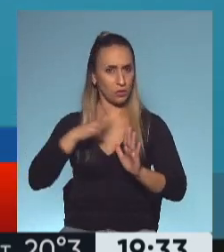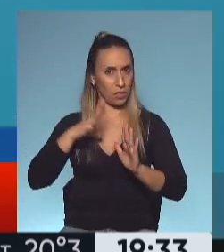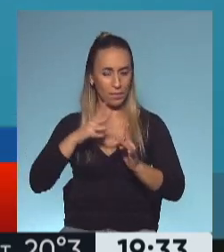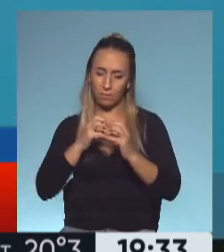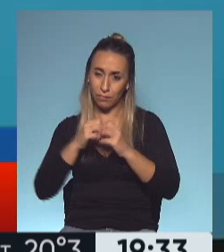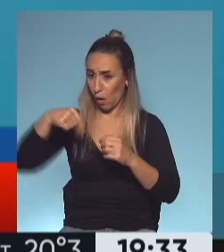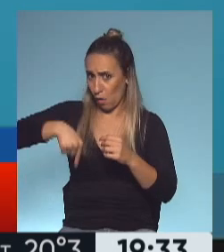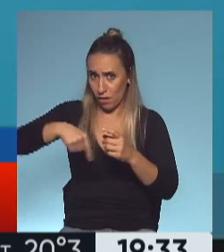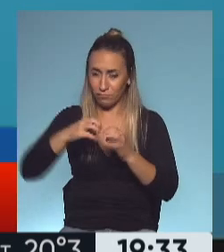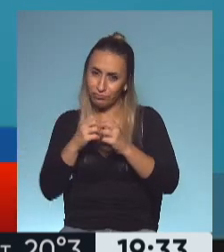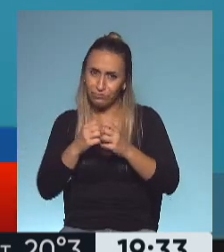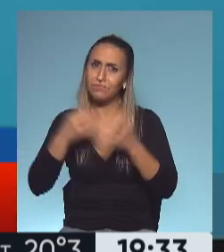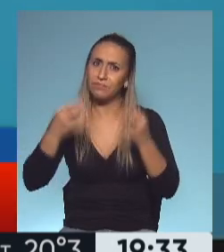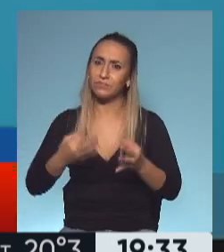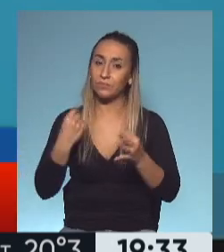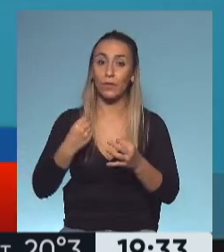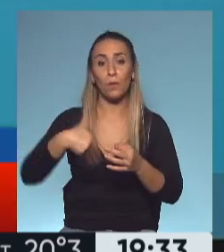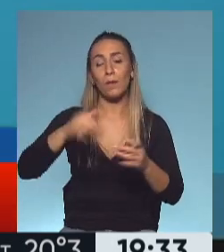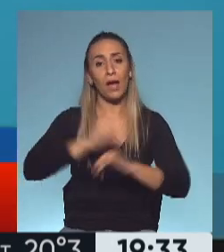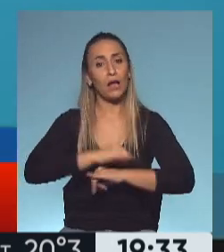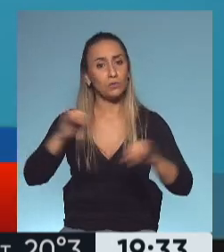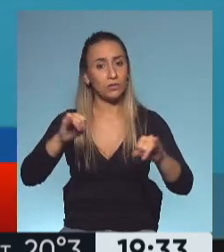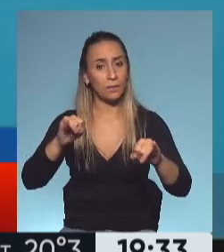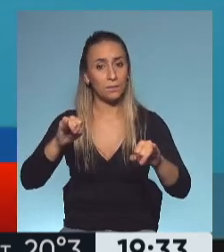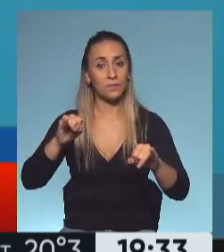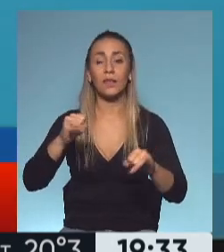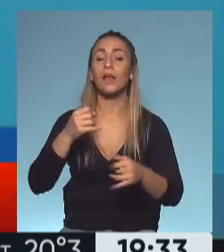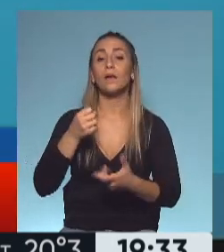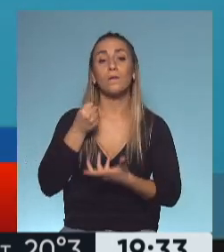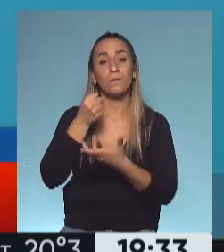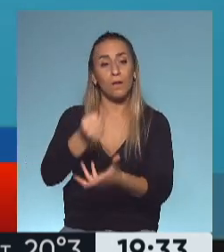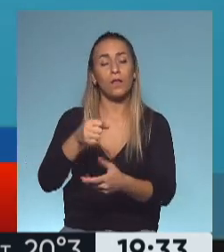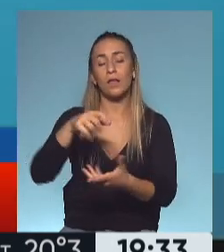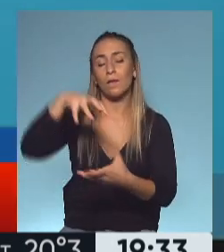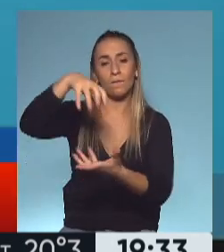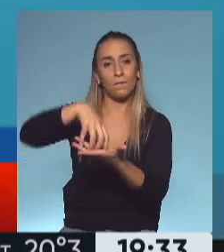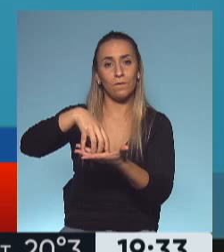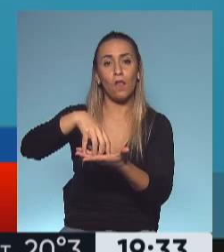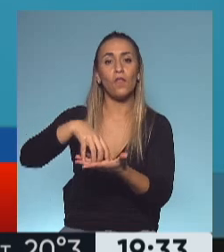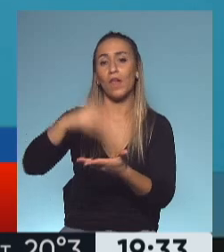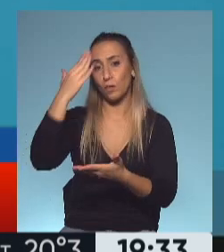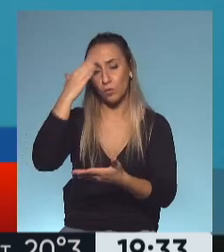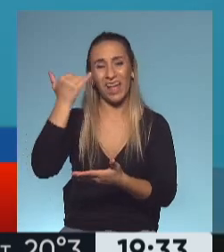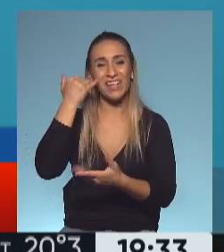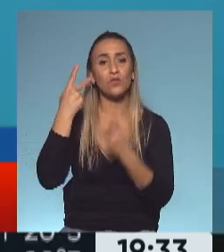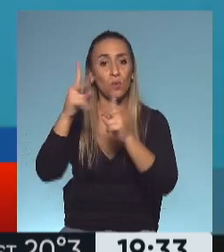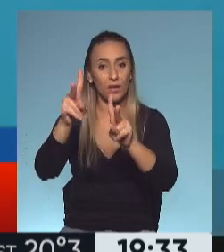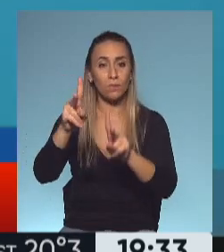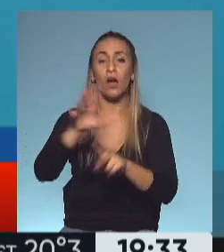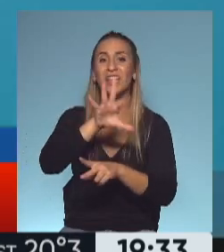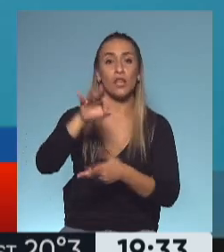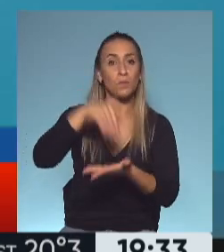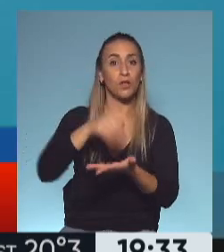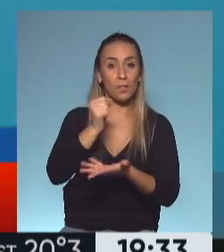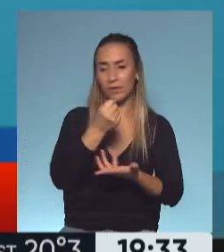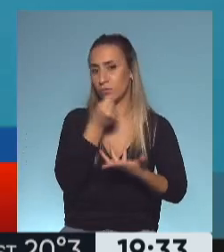día de hoy es que se lanzará una nueva edición del Fondo de Cultura y Turismo por 500 millones de pesos,